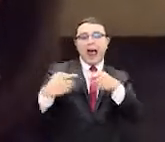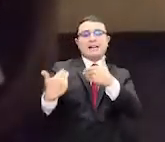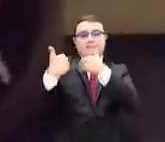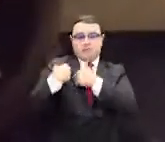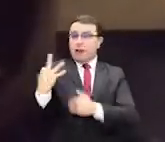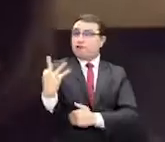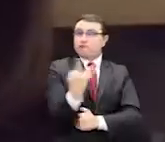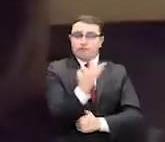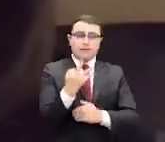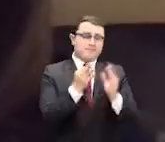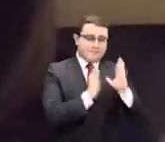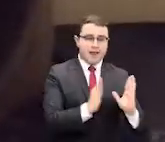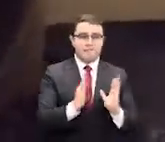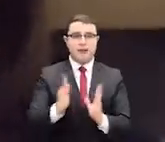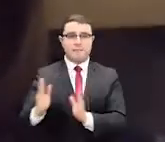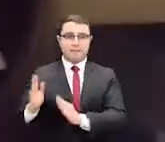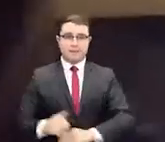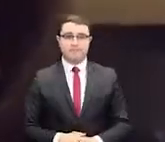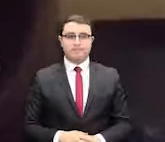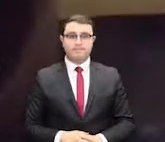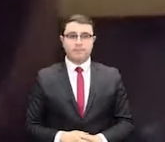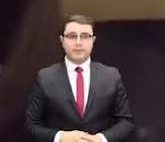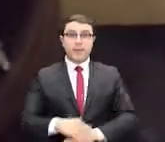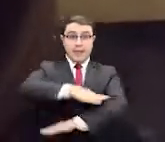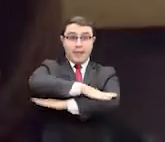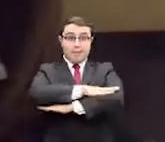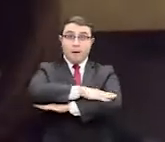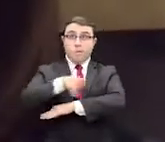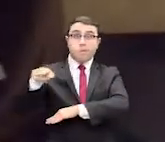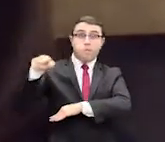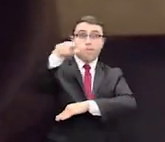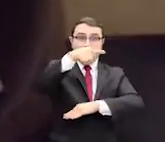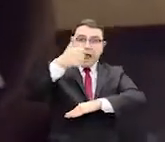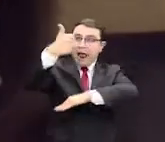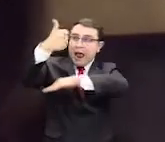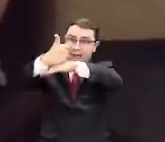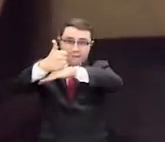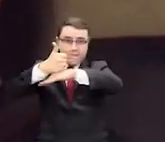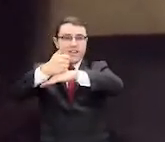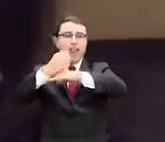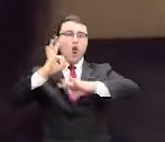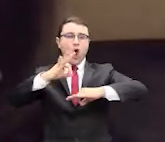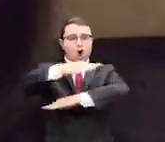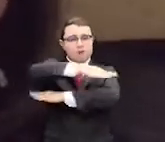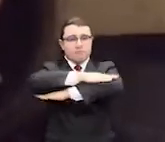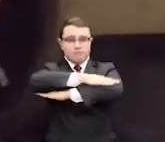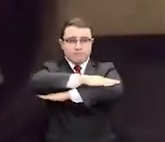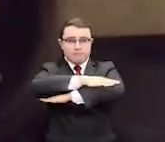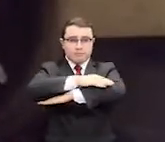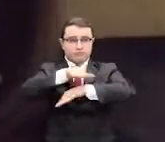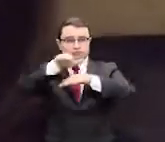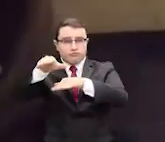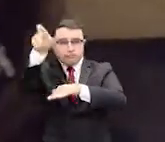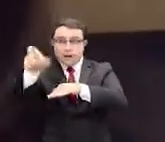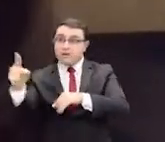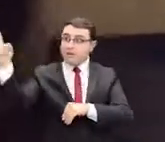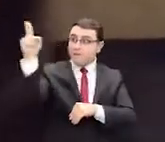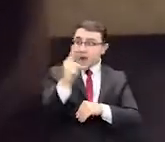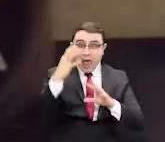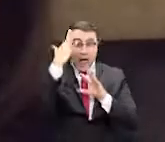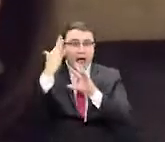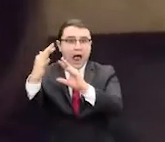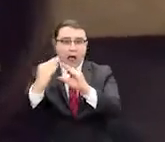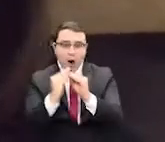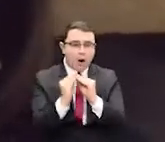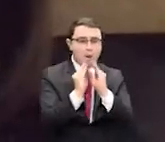Con las embajadas, coordinamos lo que es la visita protocolaria del jefe de misión o embajador a nuestra